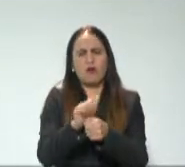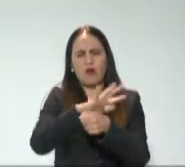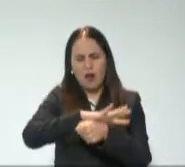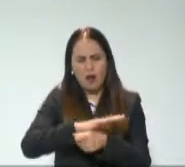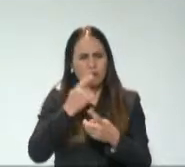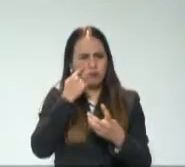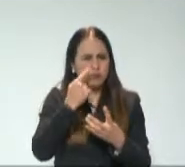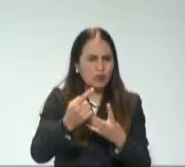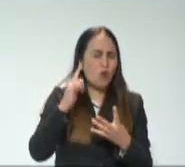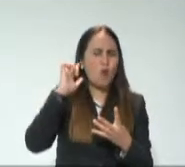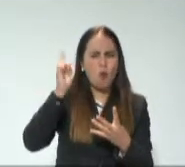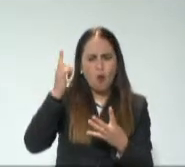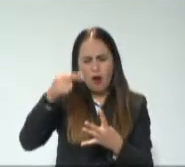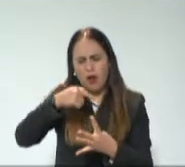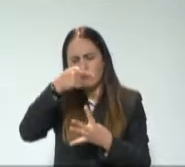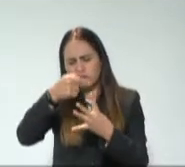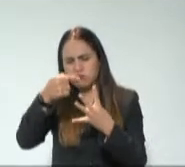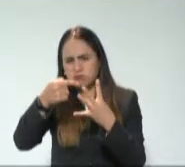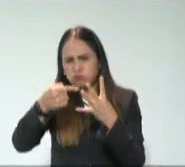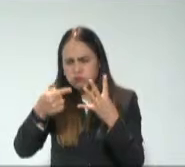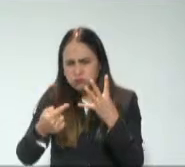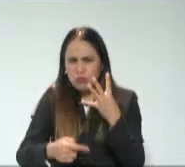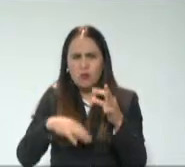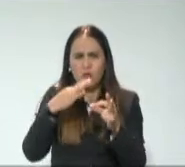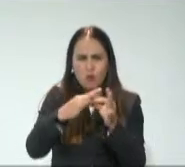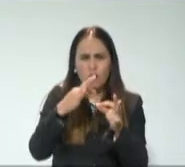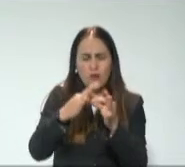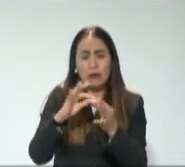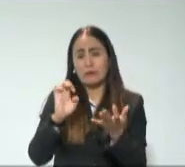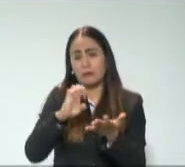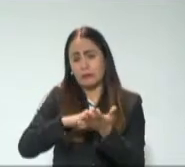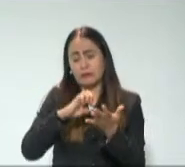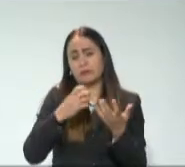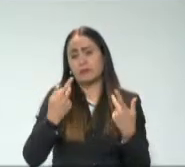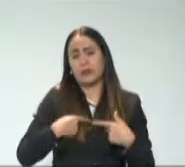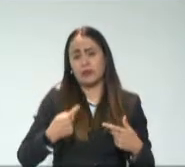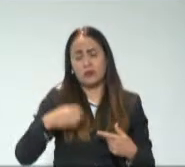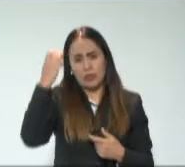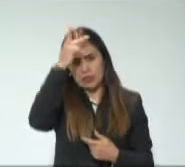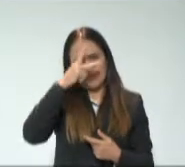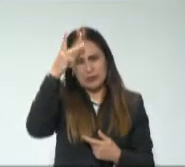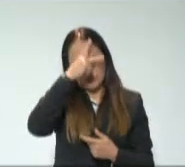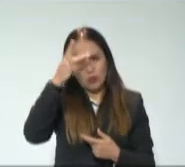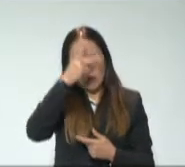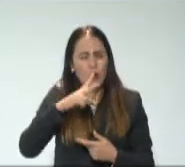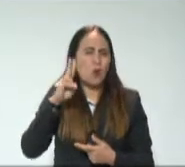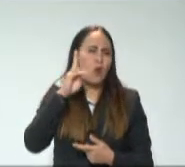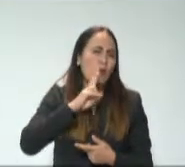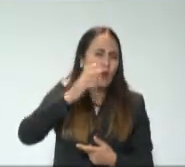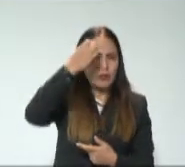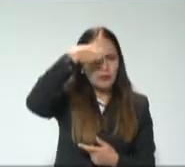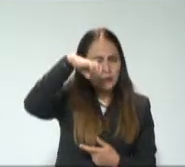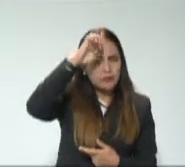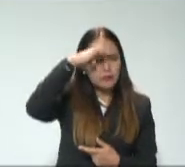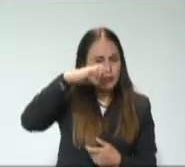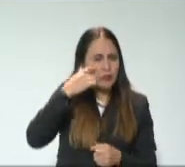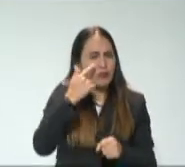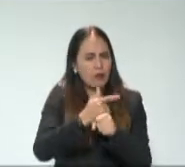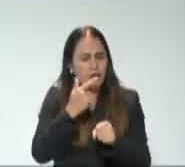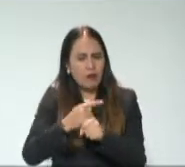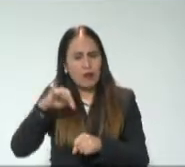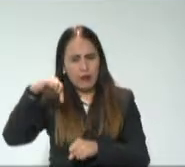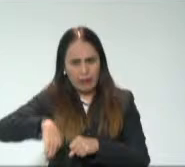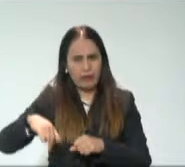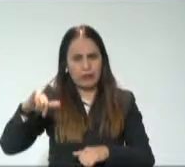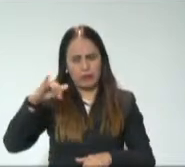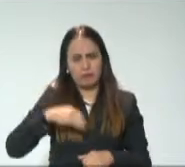diversas y diversos psicólogos experimentales que han contribuido a la evidencia científica